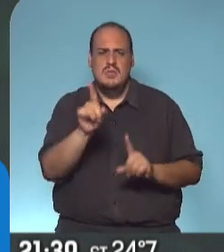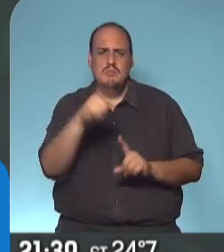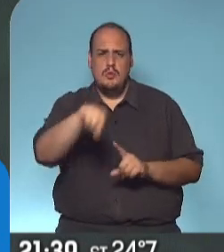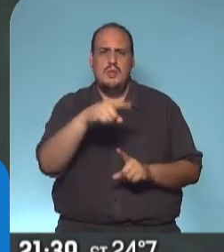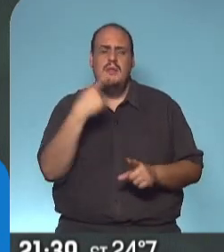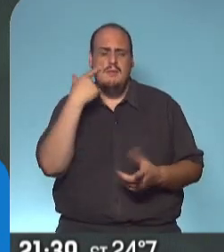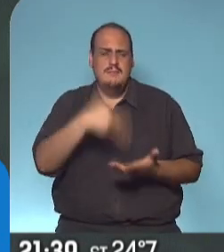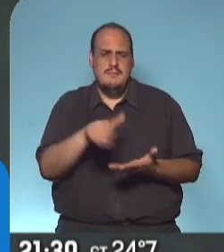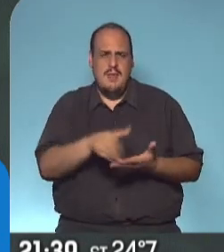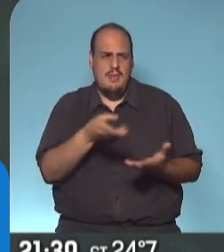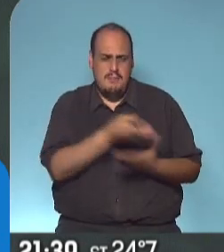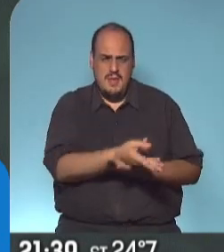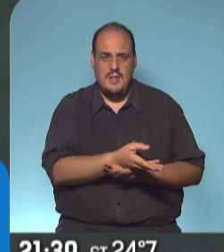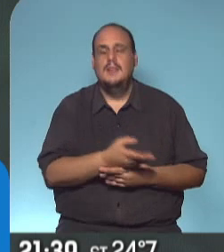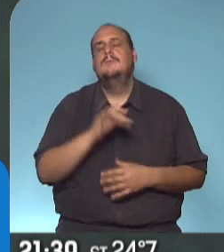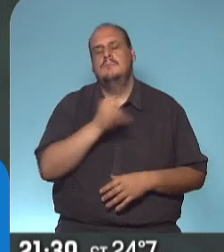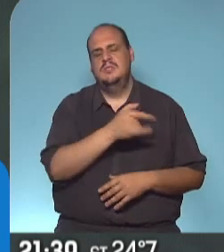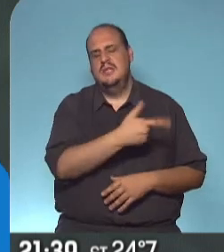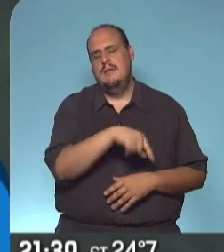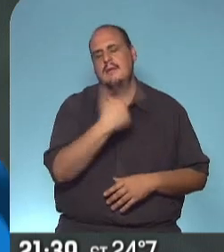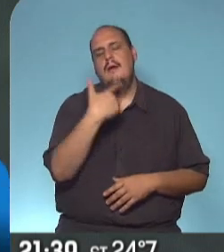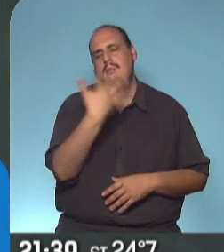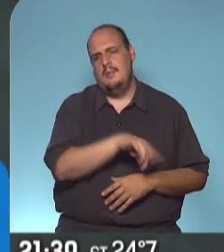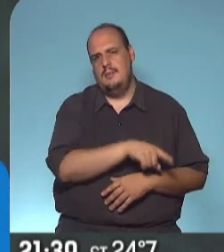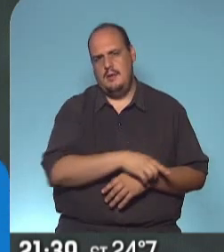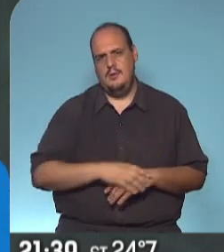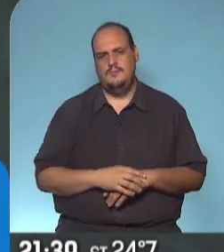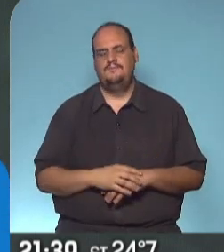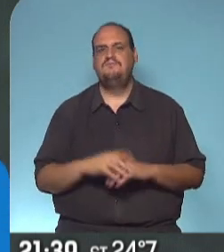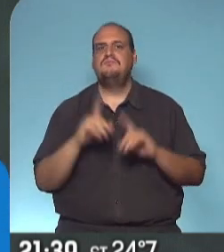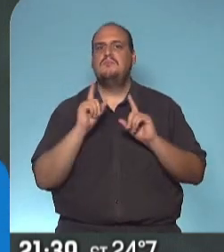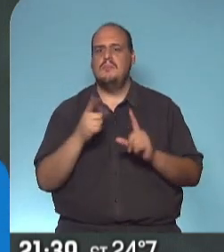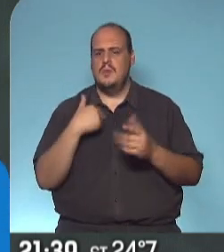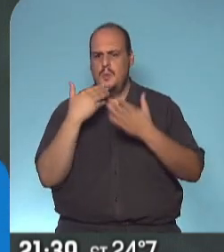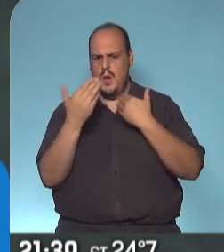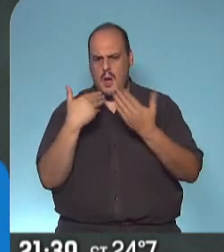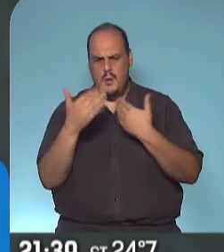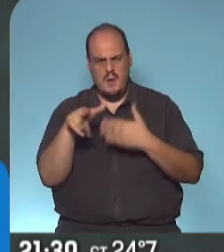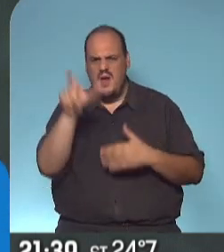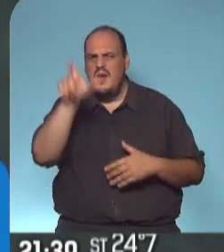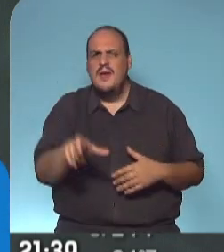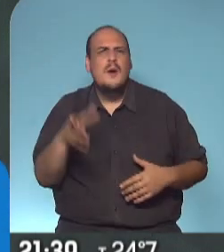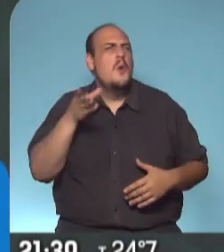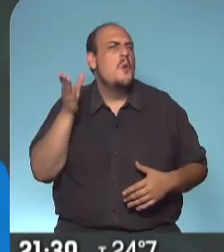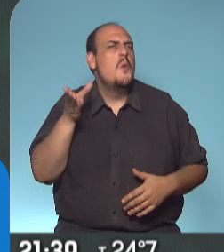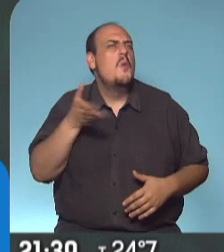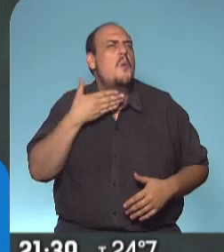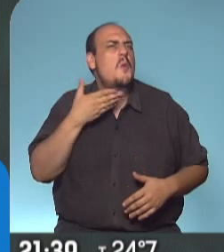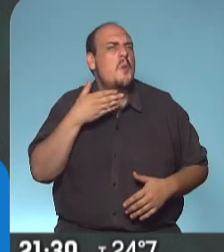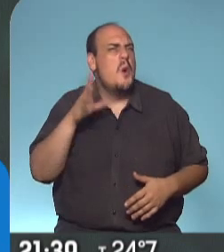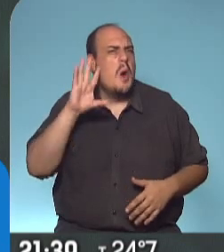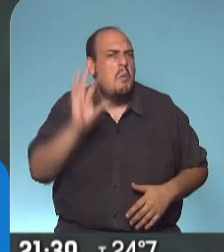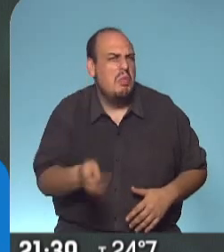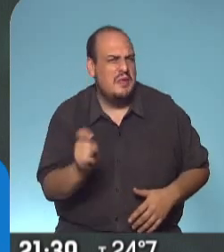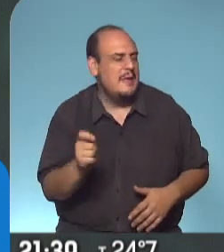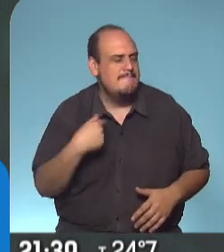INADI? Sí. Bueno, como recién hablaba, creo que era Georgina, no reconocí muy bien la voz, pero a